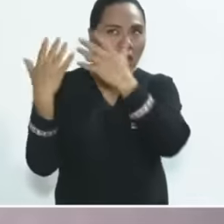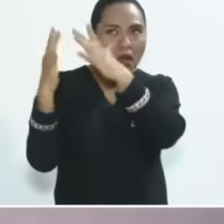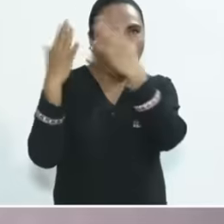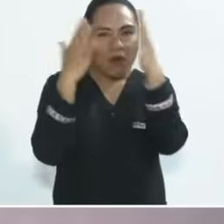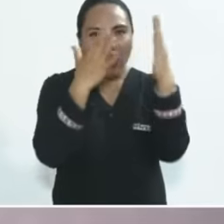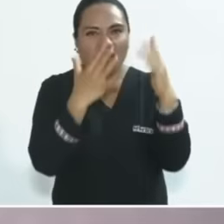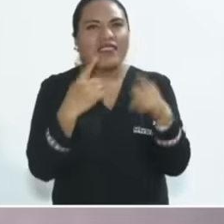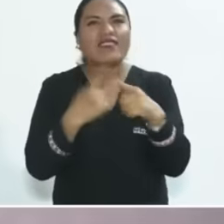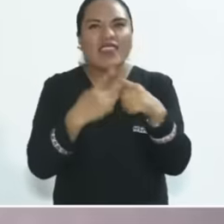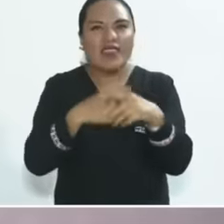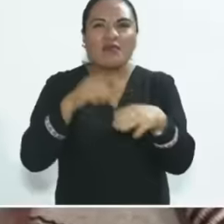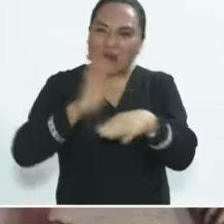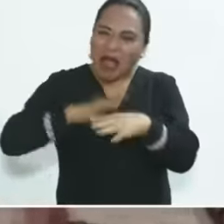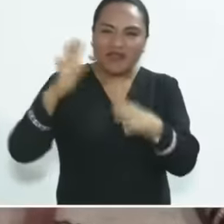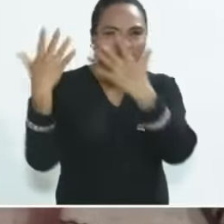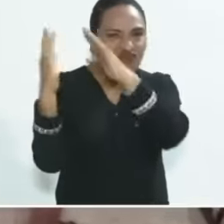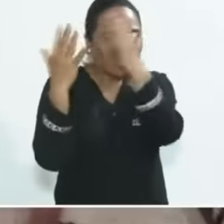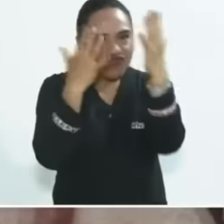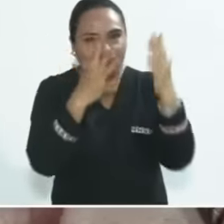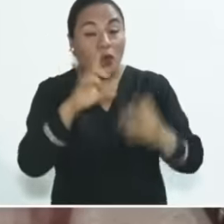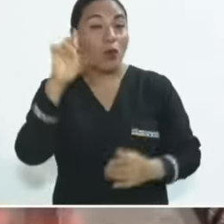las mujeres.